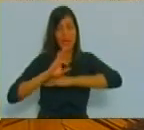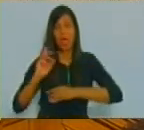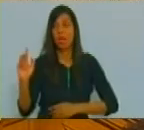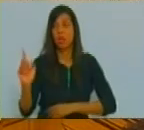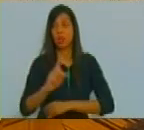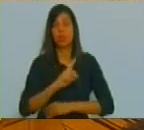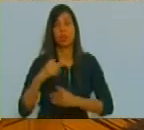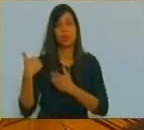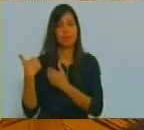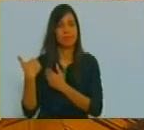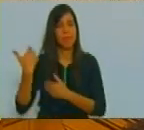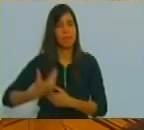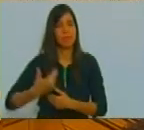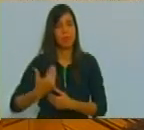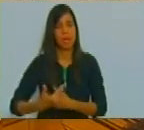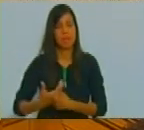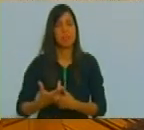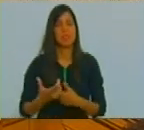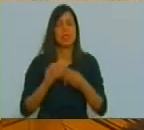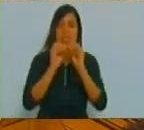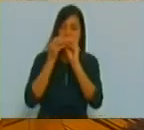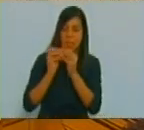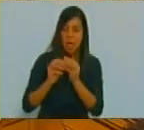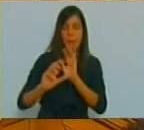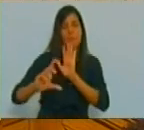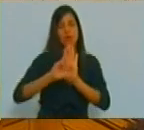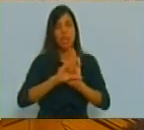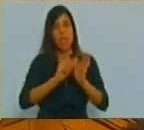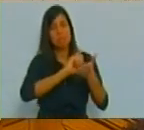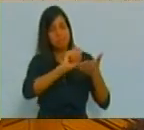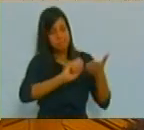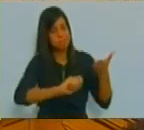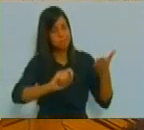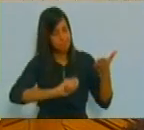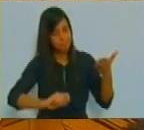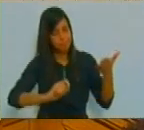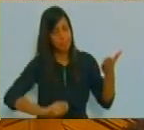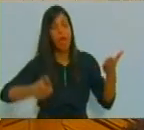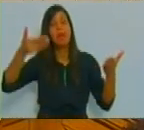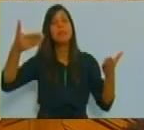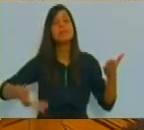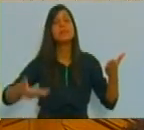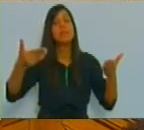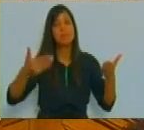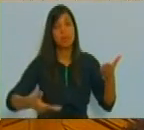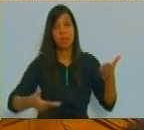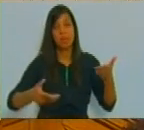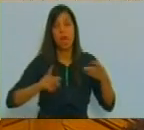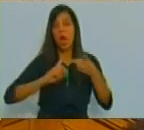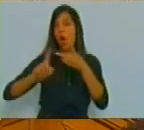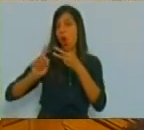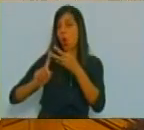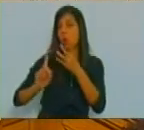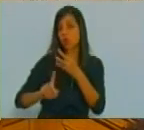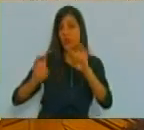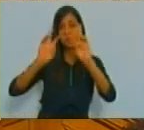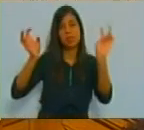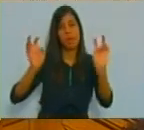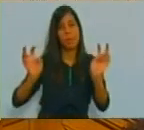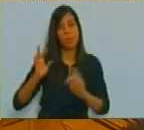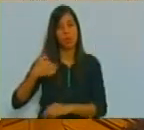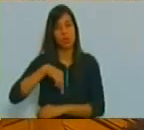trabajemos en esos instrumentos pero más allá de eso hay aspectos que nosotros no podemos